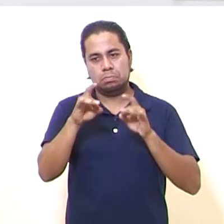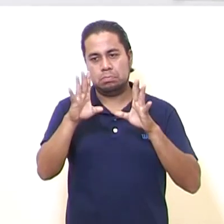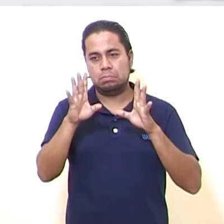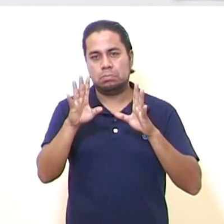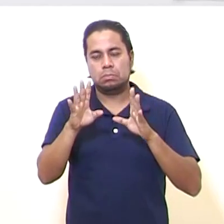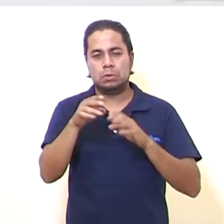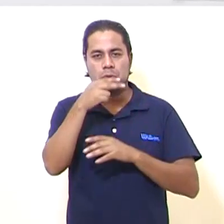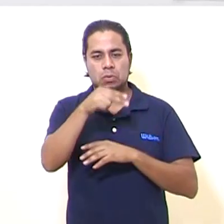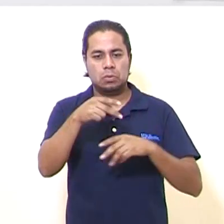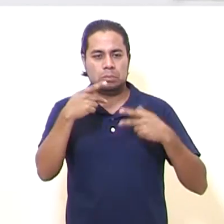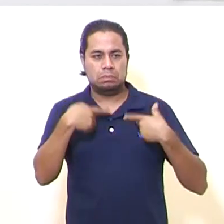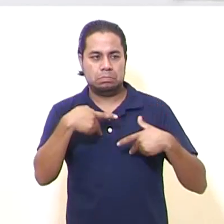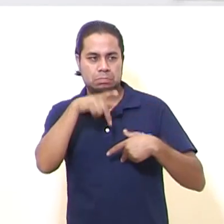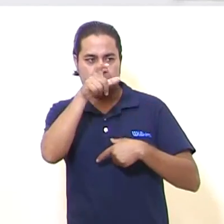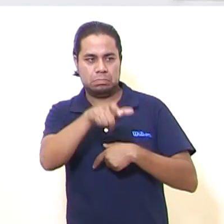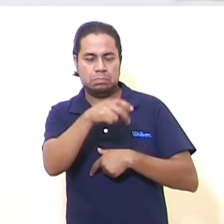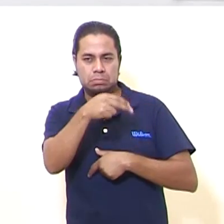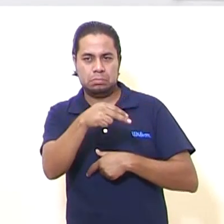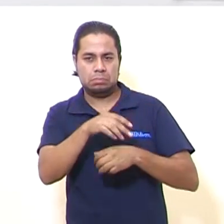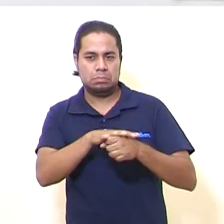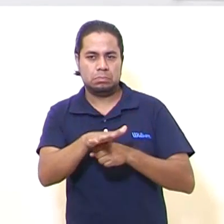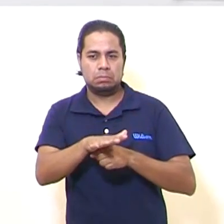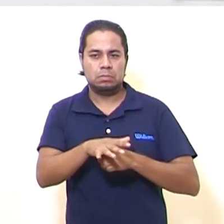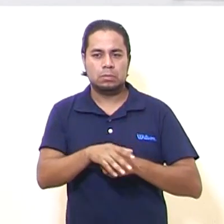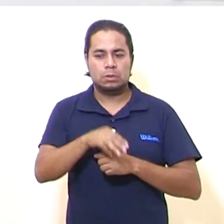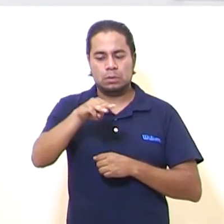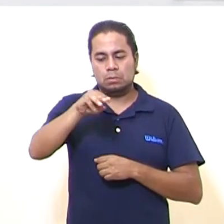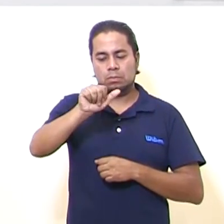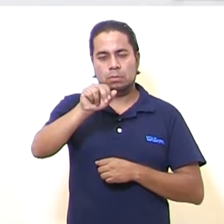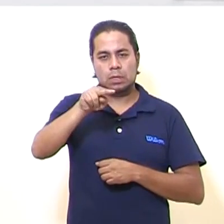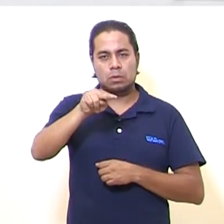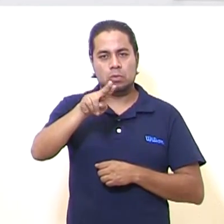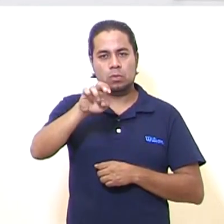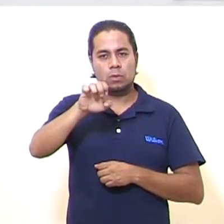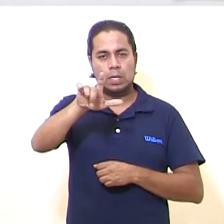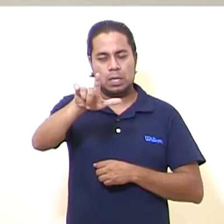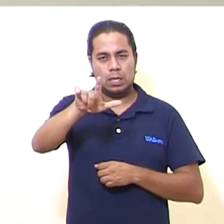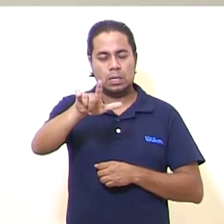una persona se puede llamar Manuel